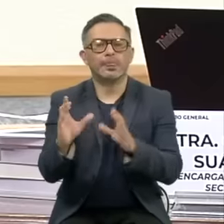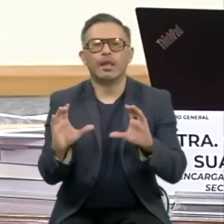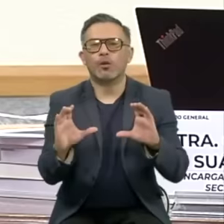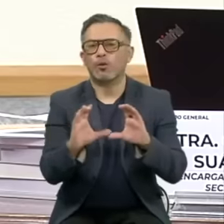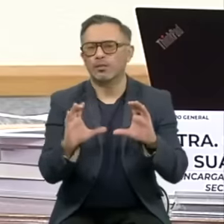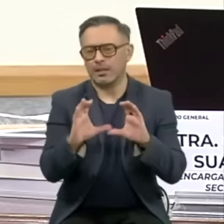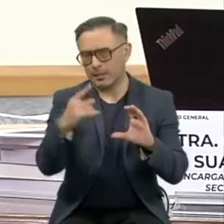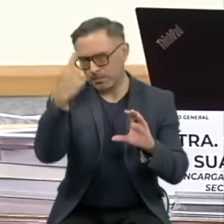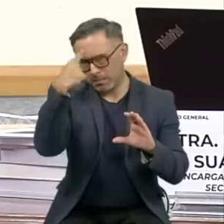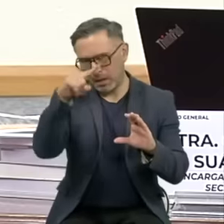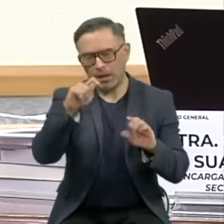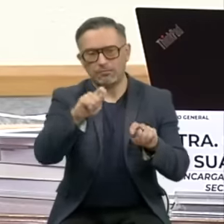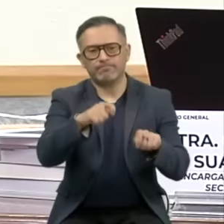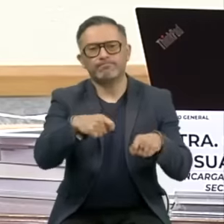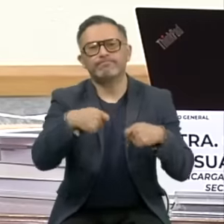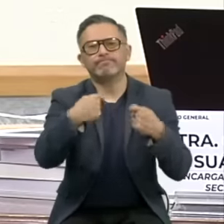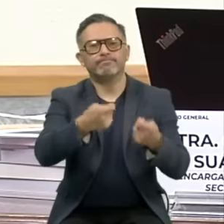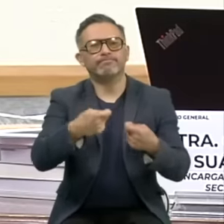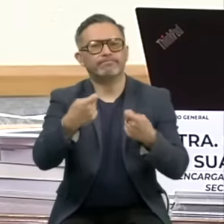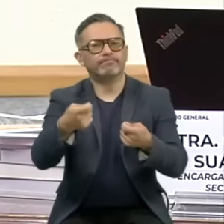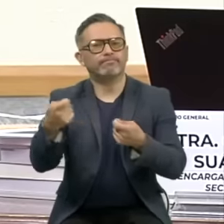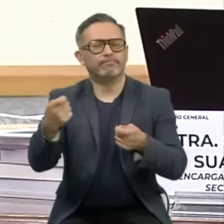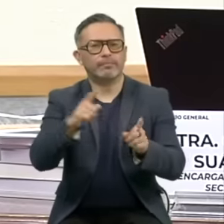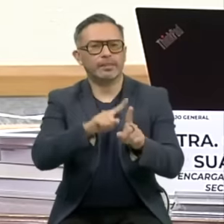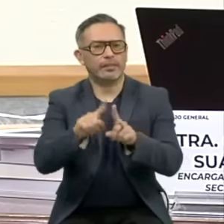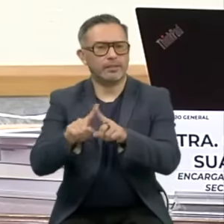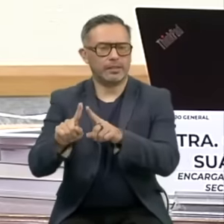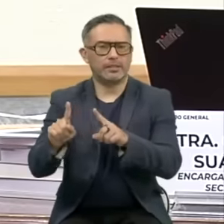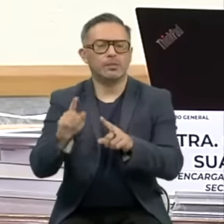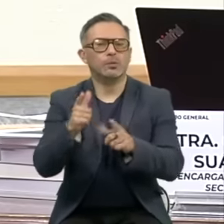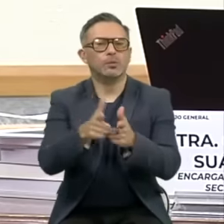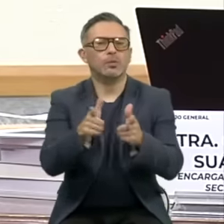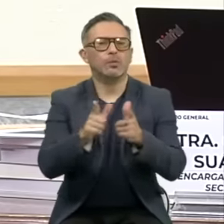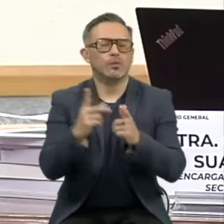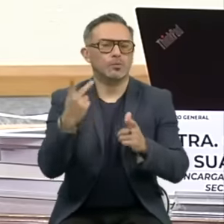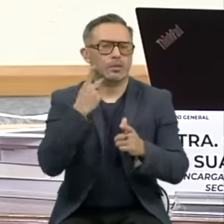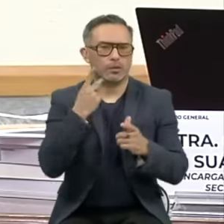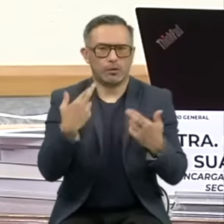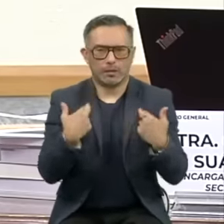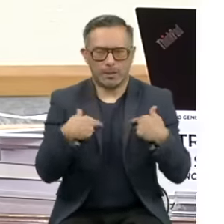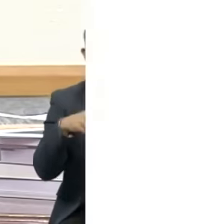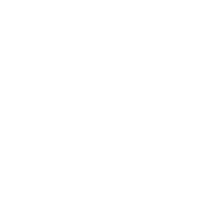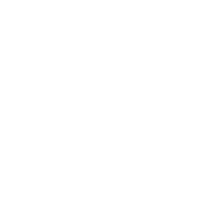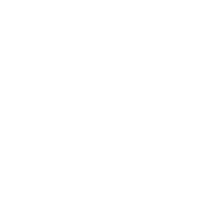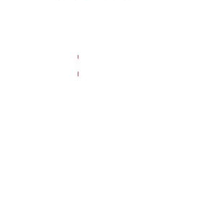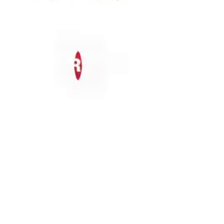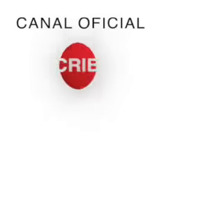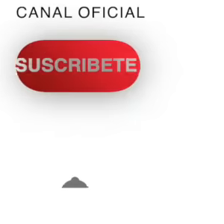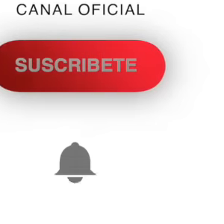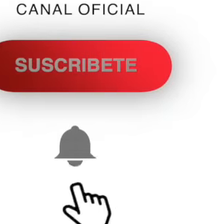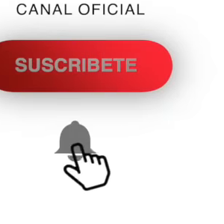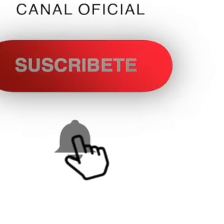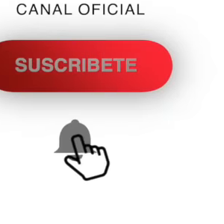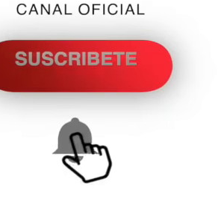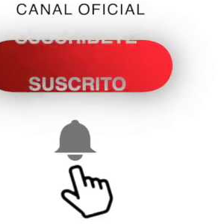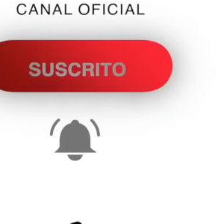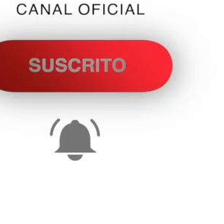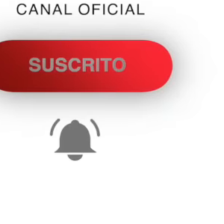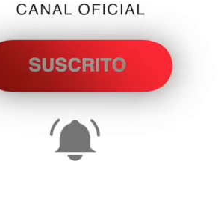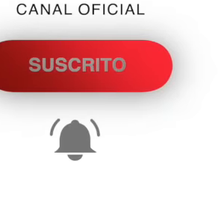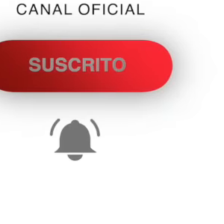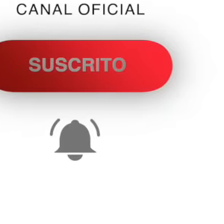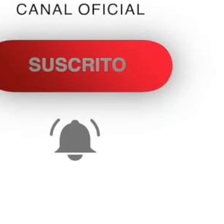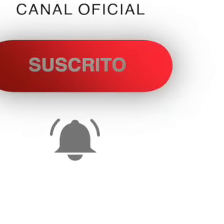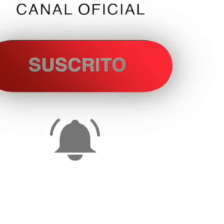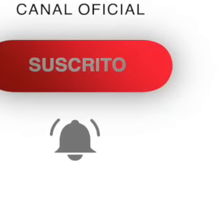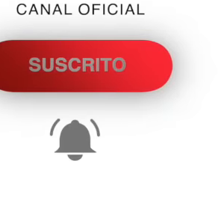constancias de asignación a las representaciones de los partidos políticos nacionales ante este Consejo General, por lo